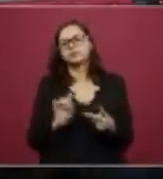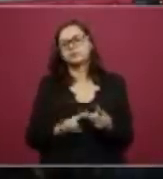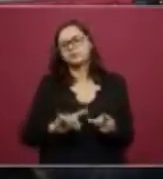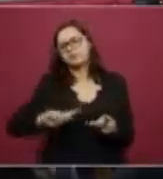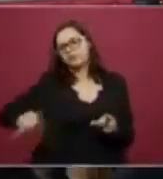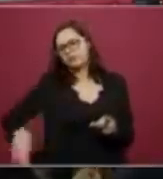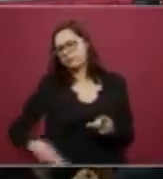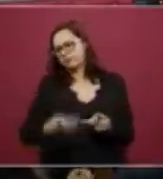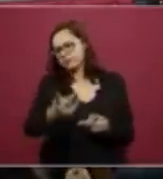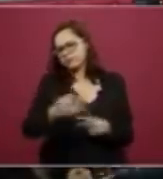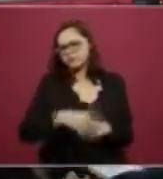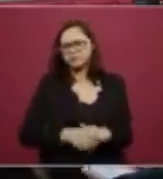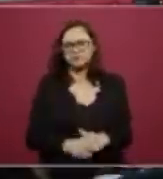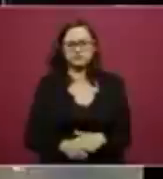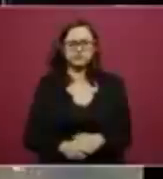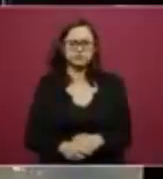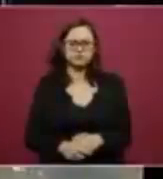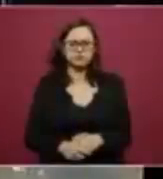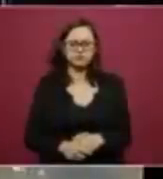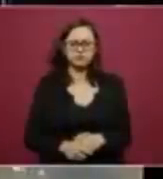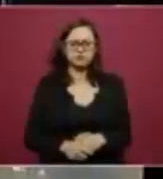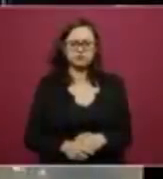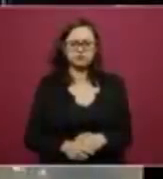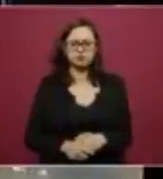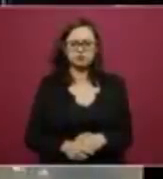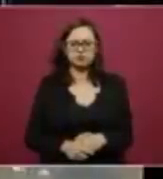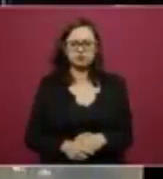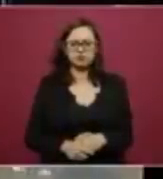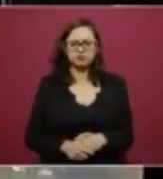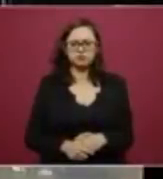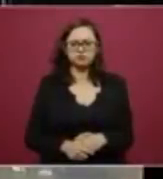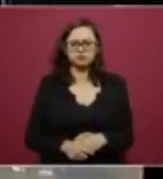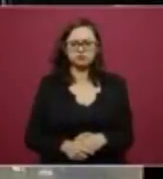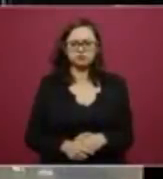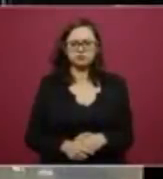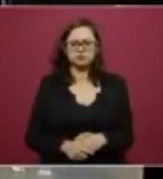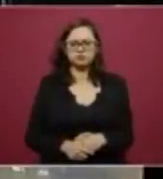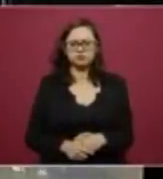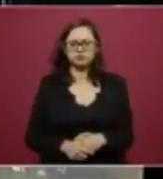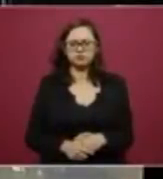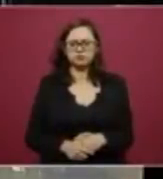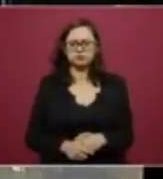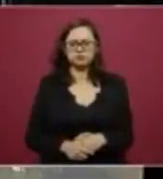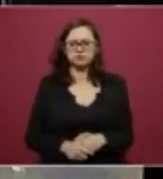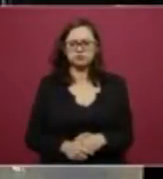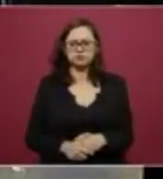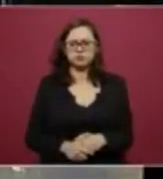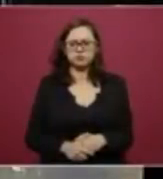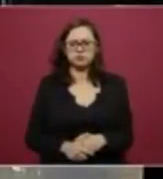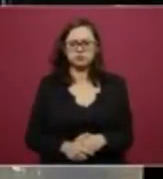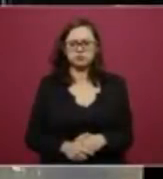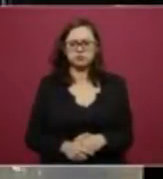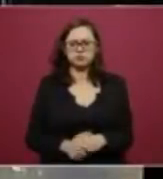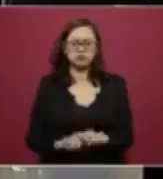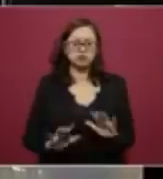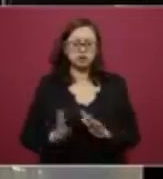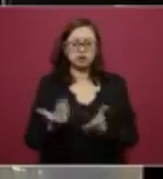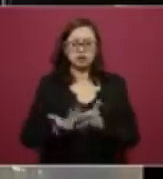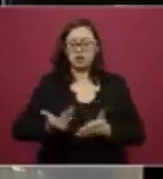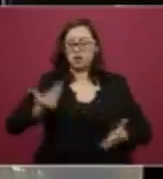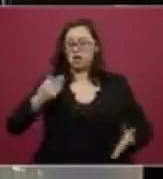el Infonavit mantendrá los mismos acuerdos con los despachos de cobranza a quienes entregaba la base de datos de